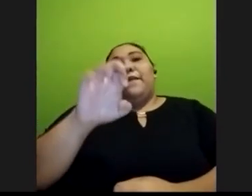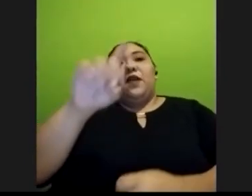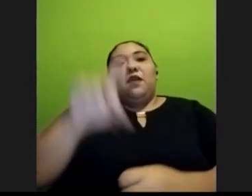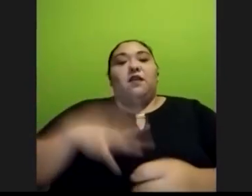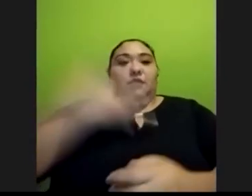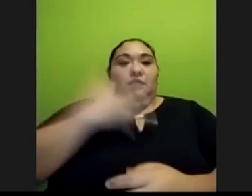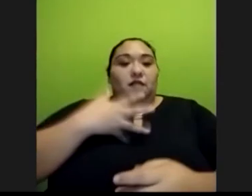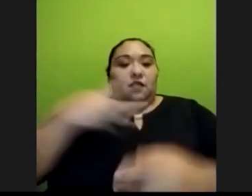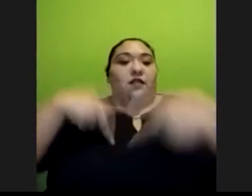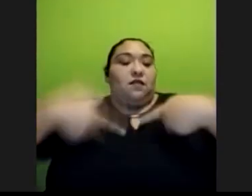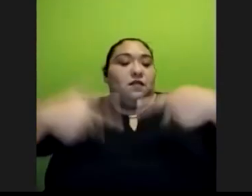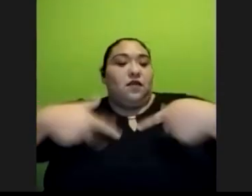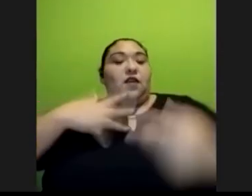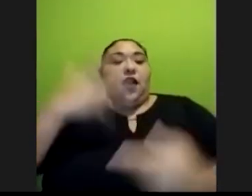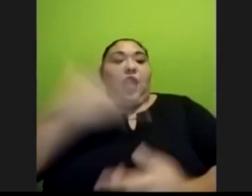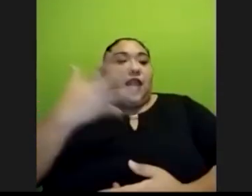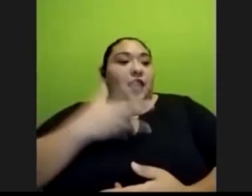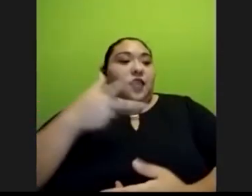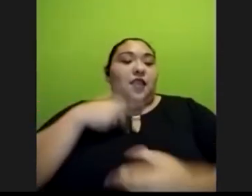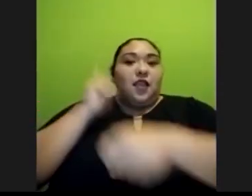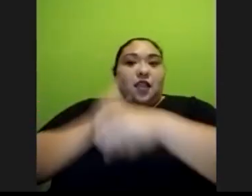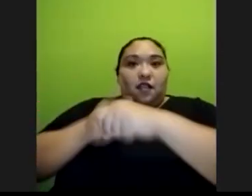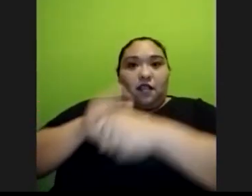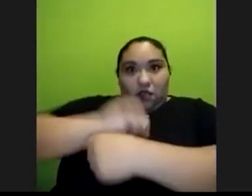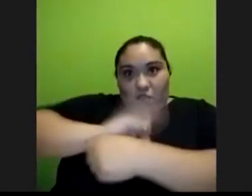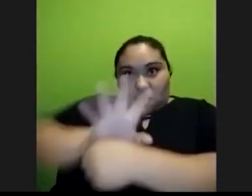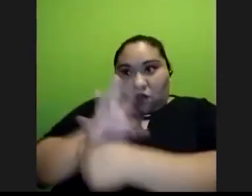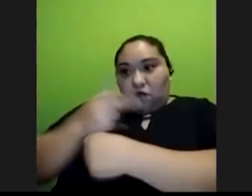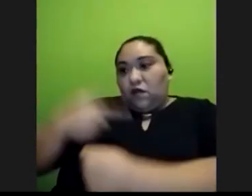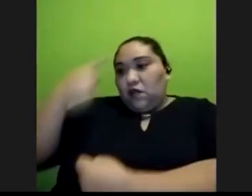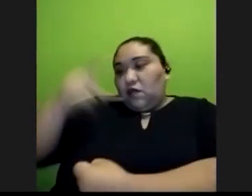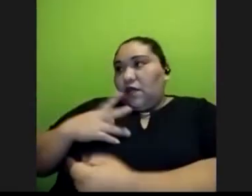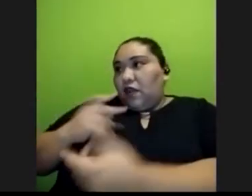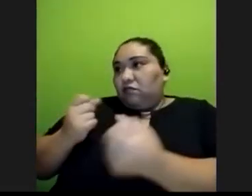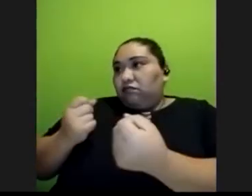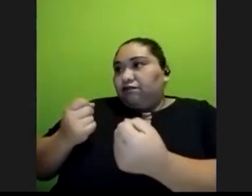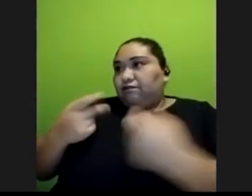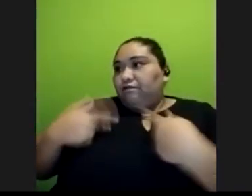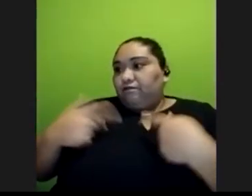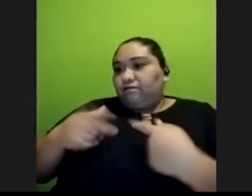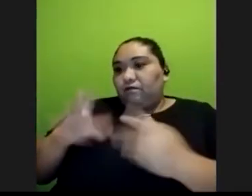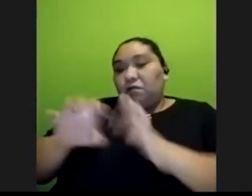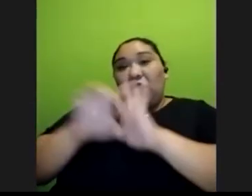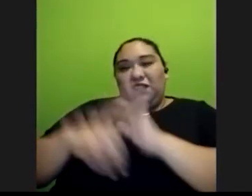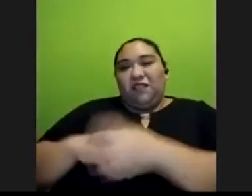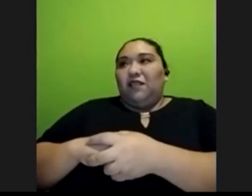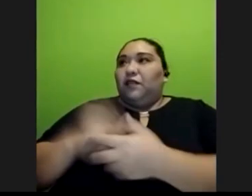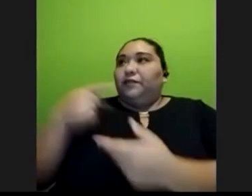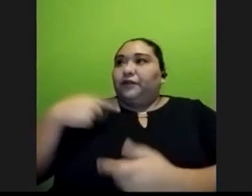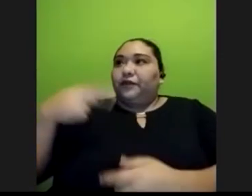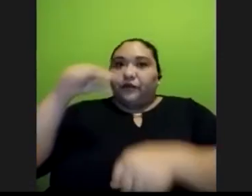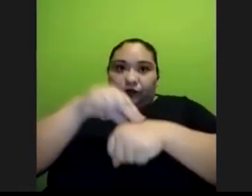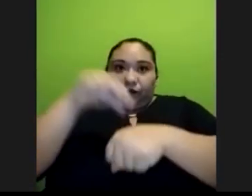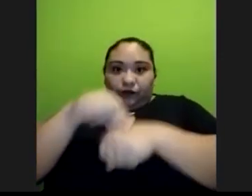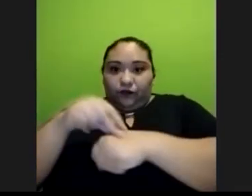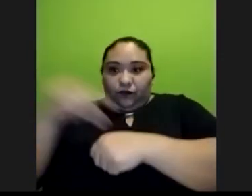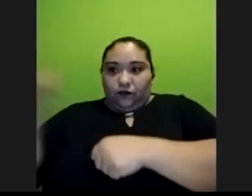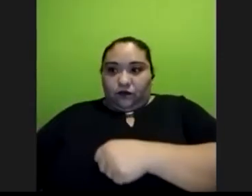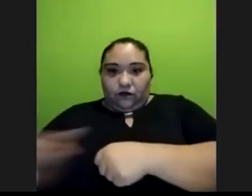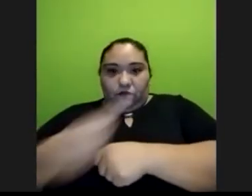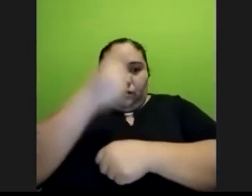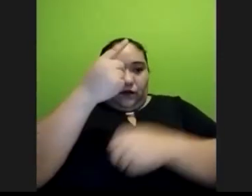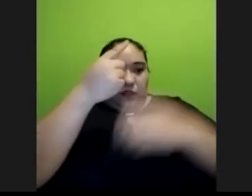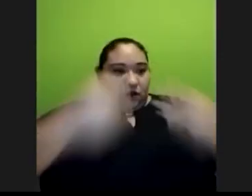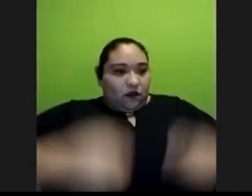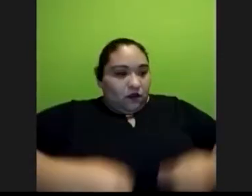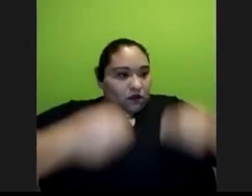o en los lugares donde viven, pues no han sido las personas solidarias como para proporcionarles el acceso a la comida